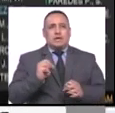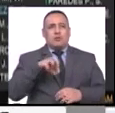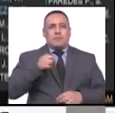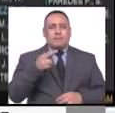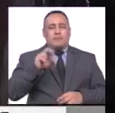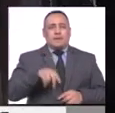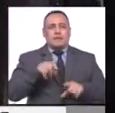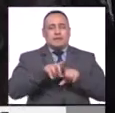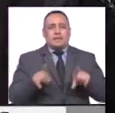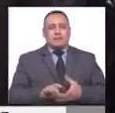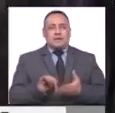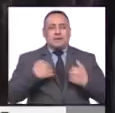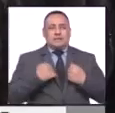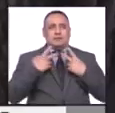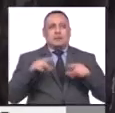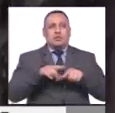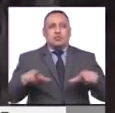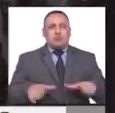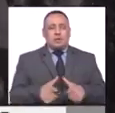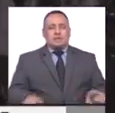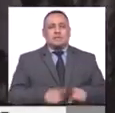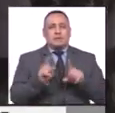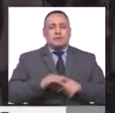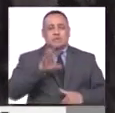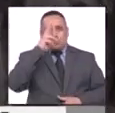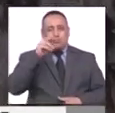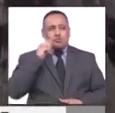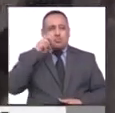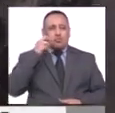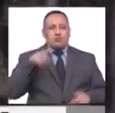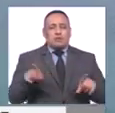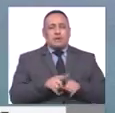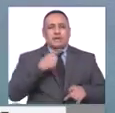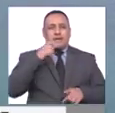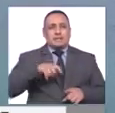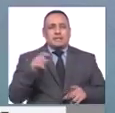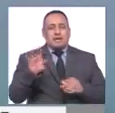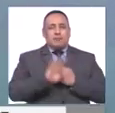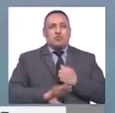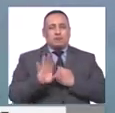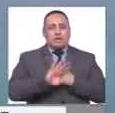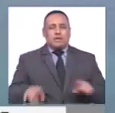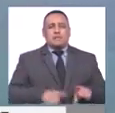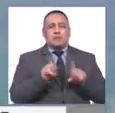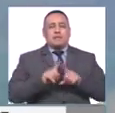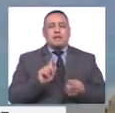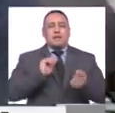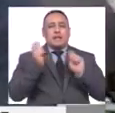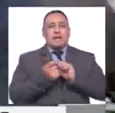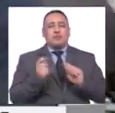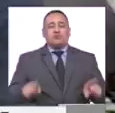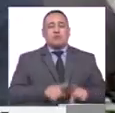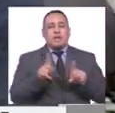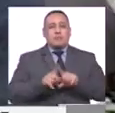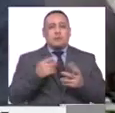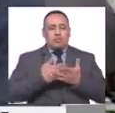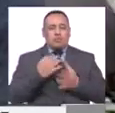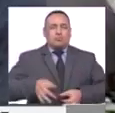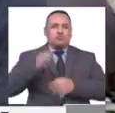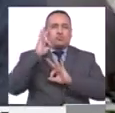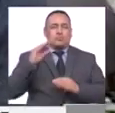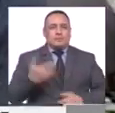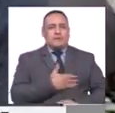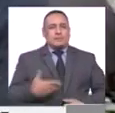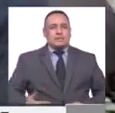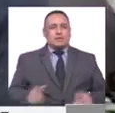glaciar Quelhaya, ubicado entre los departamentos de Cusco y Puno. La necesidad de proteger el glaciar ante el cambio climático sustentó el presidente de la